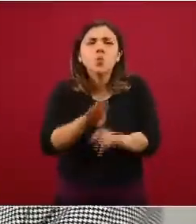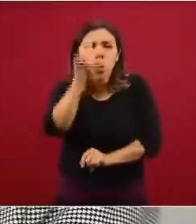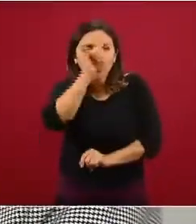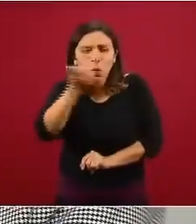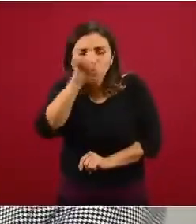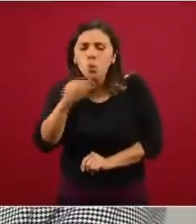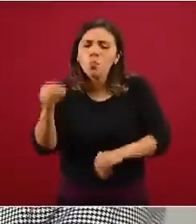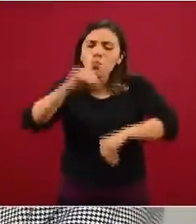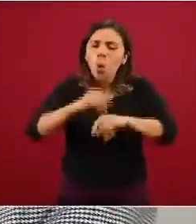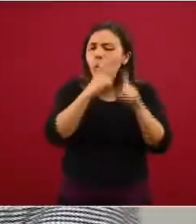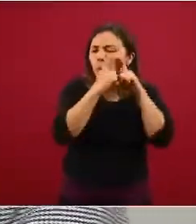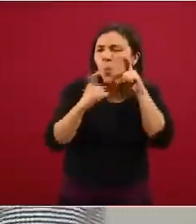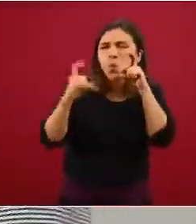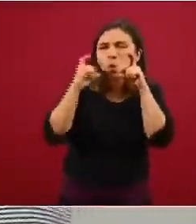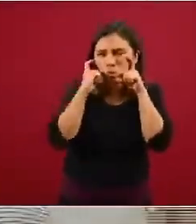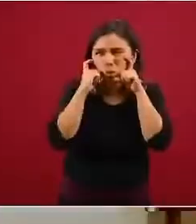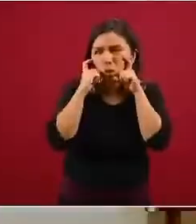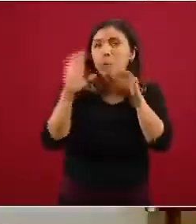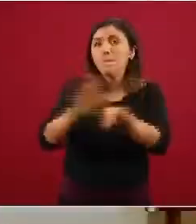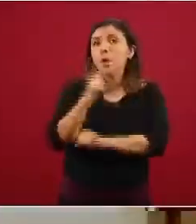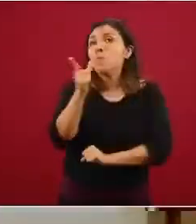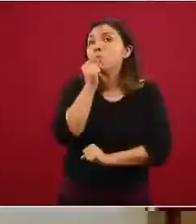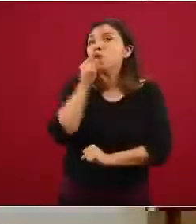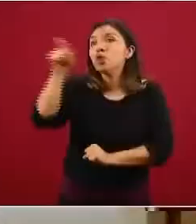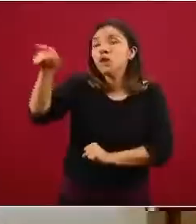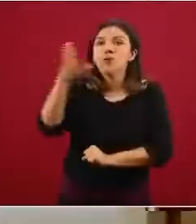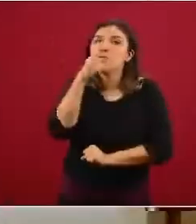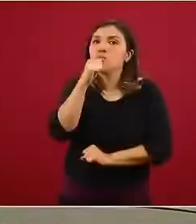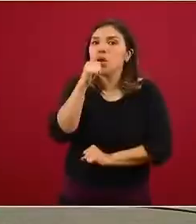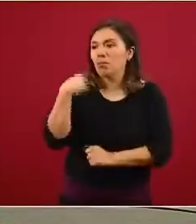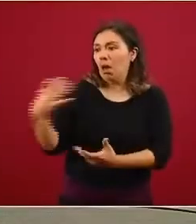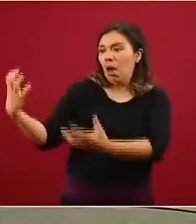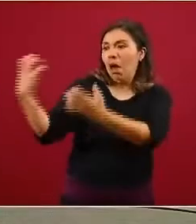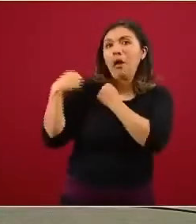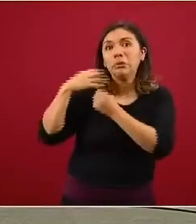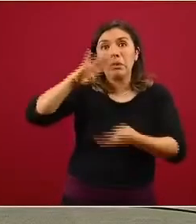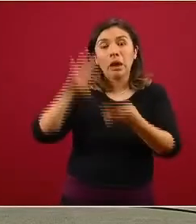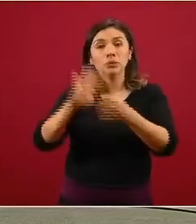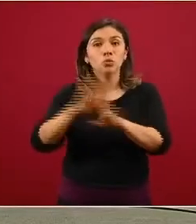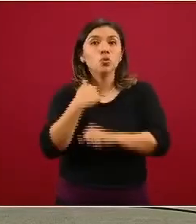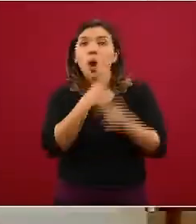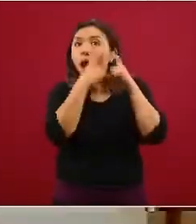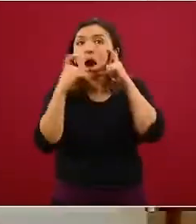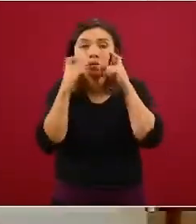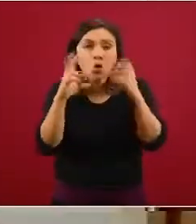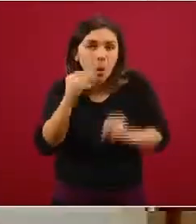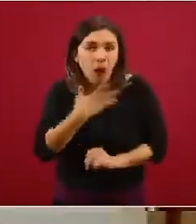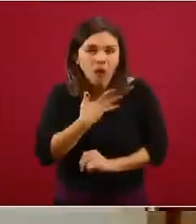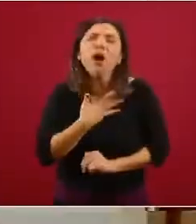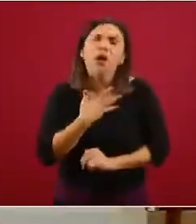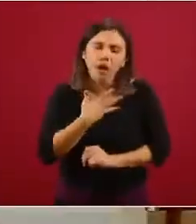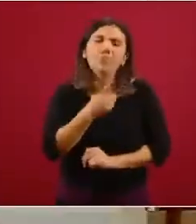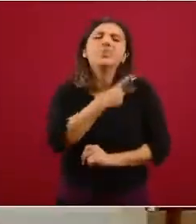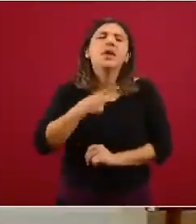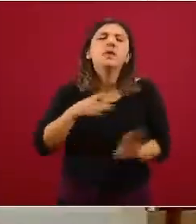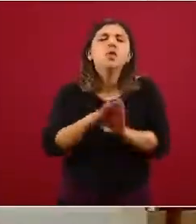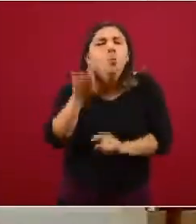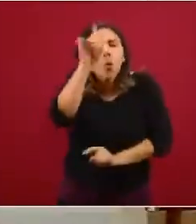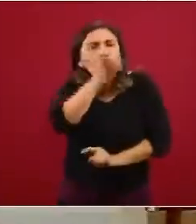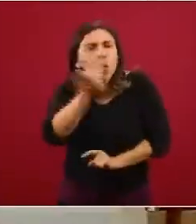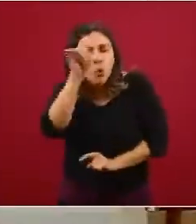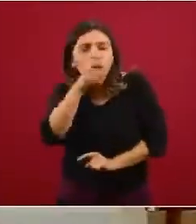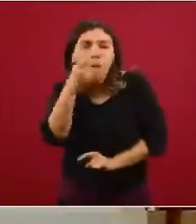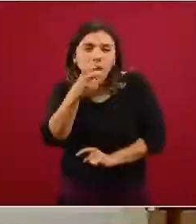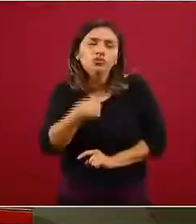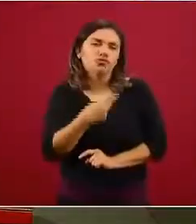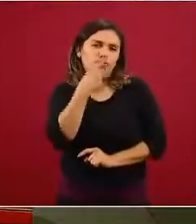sugiere usar el cubrebocas, porque un policía en la Ciudad de México no nos puede arrestar por no hacerlo, habrá que sugerírselo. Y en ese sentido